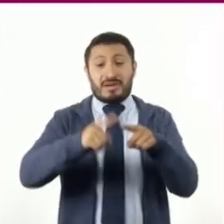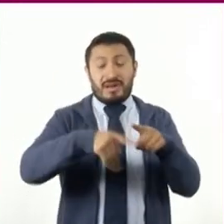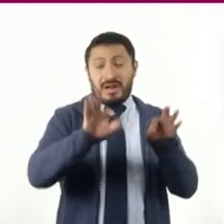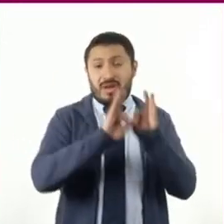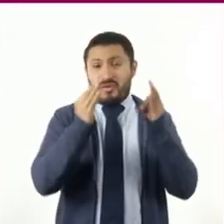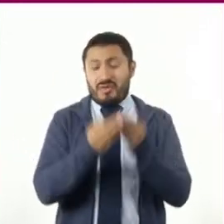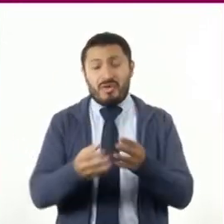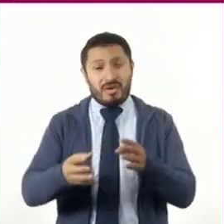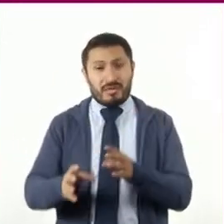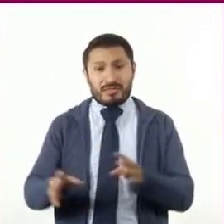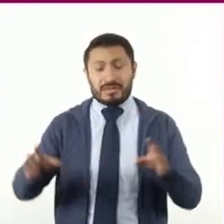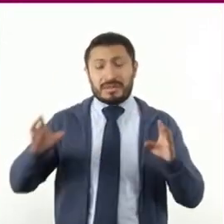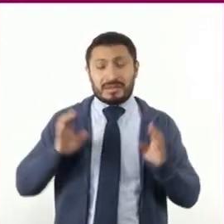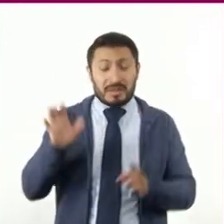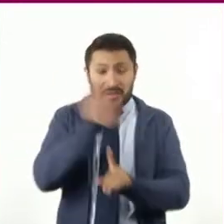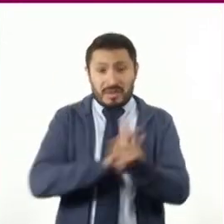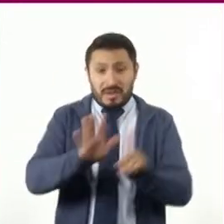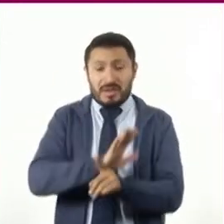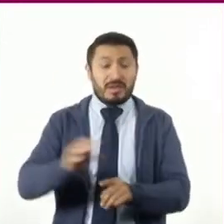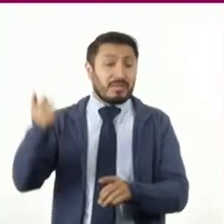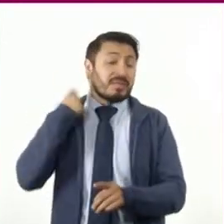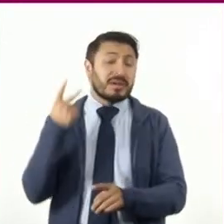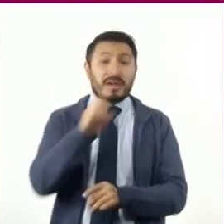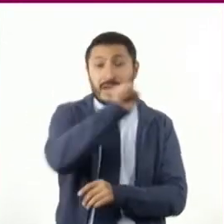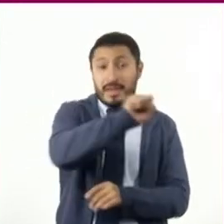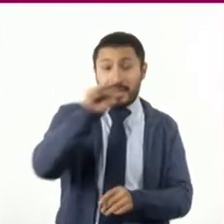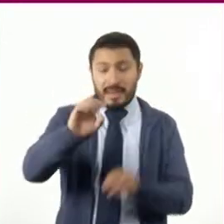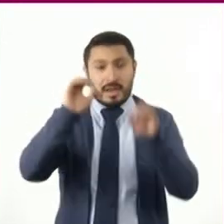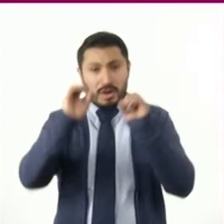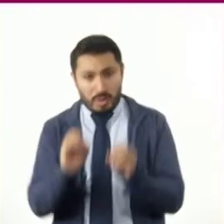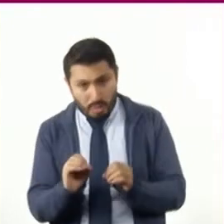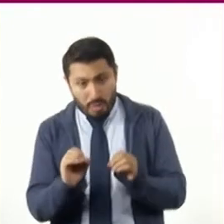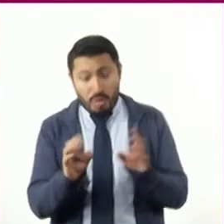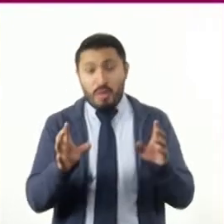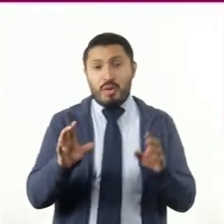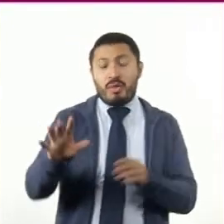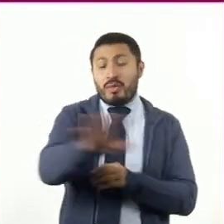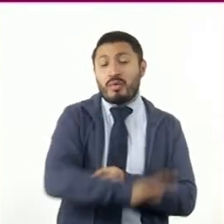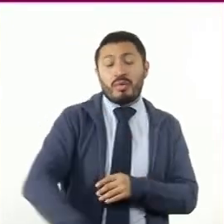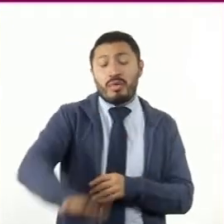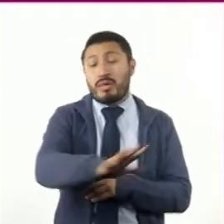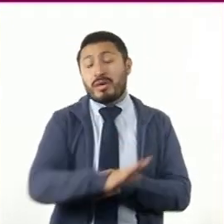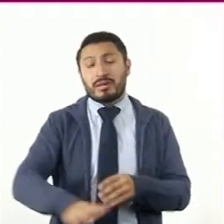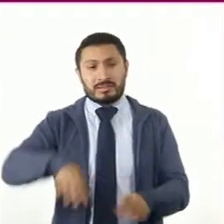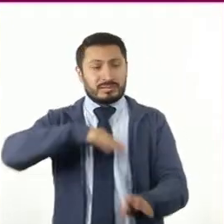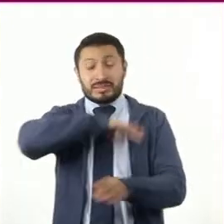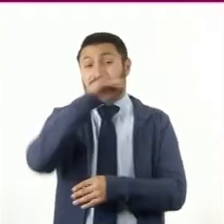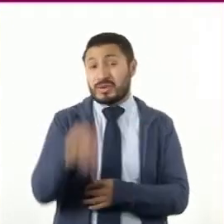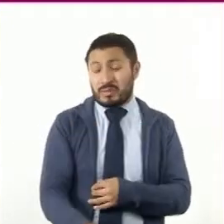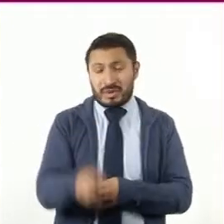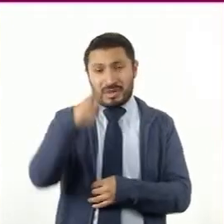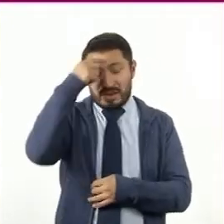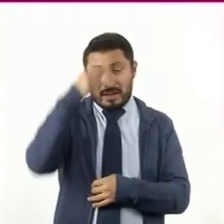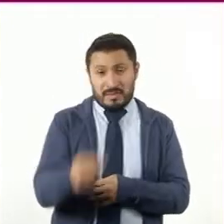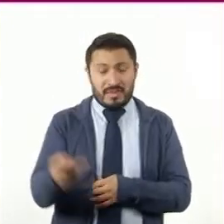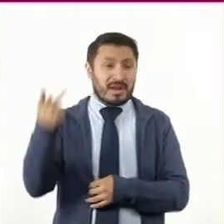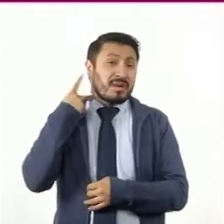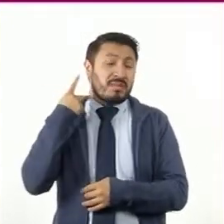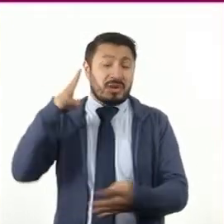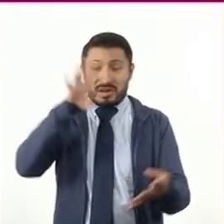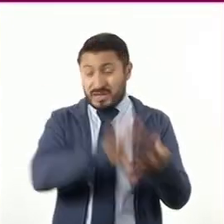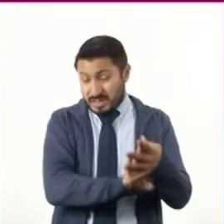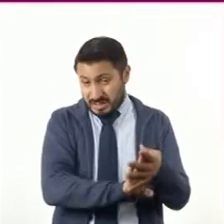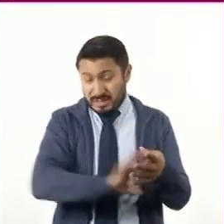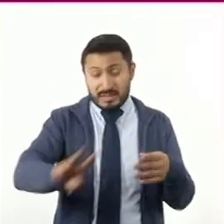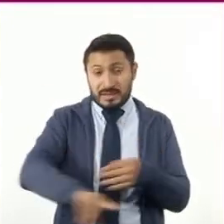coerción política, como las SS o los campos de concentración, en un principio dedicados a prisioneros políticos y más